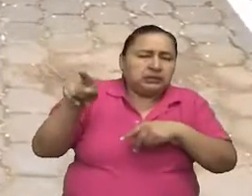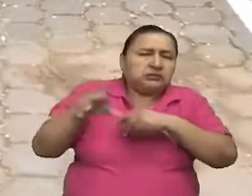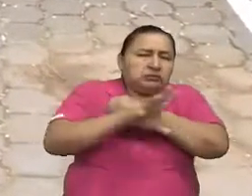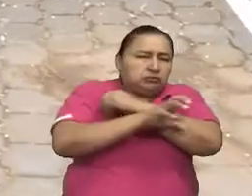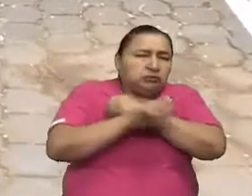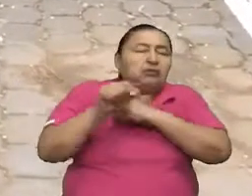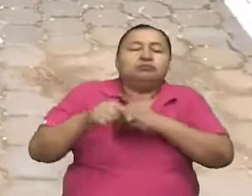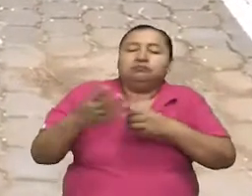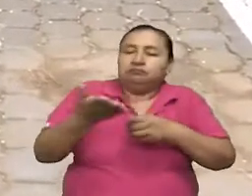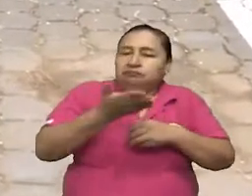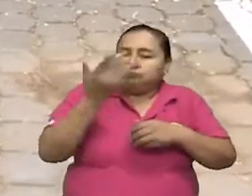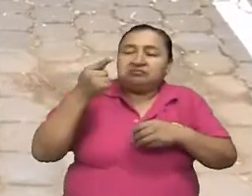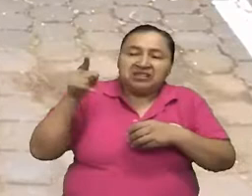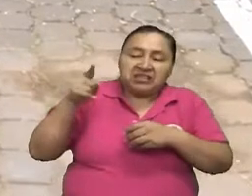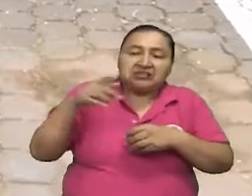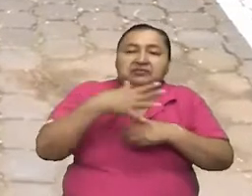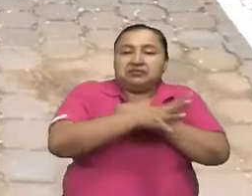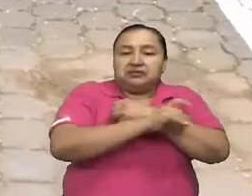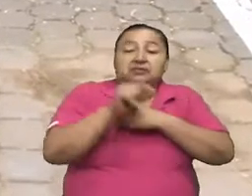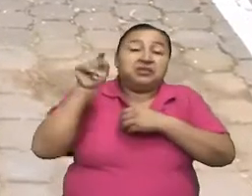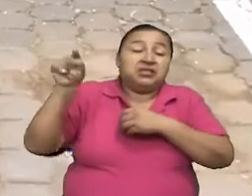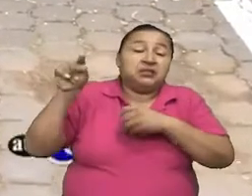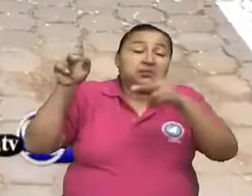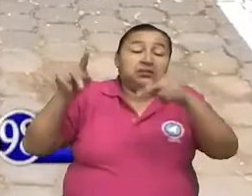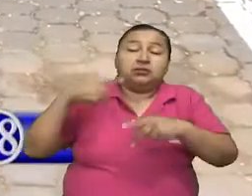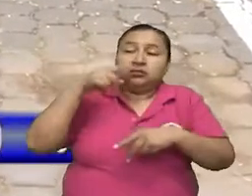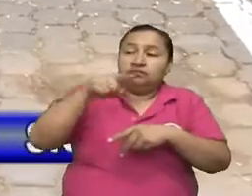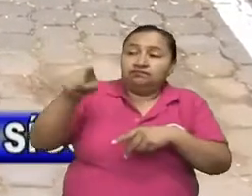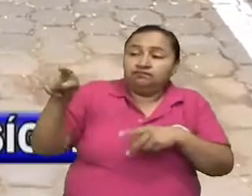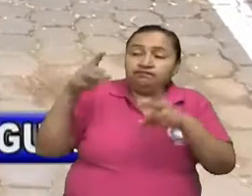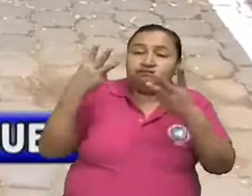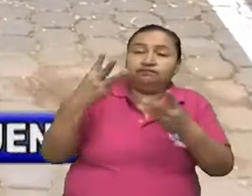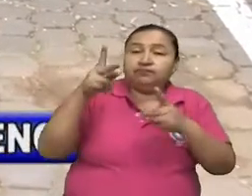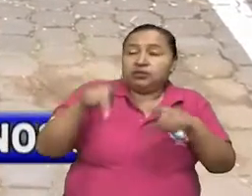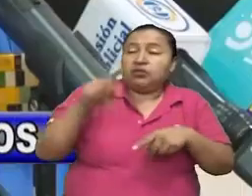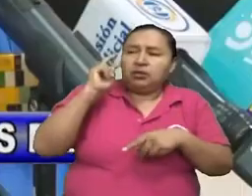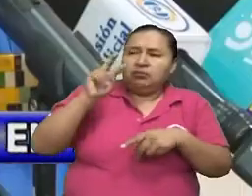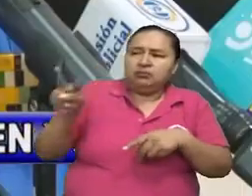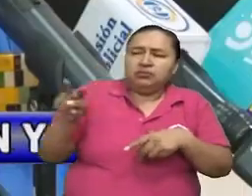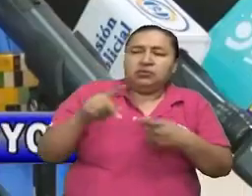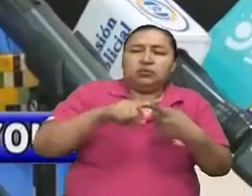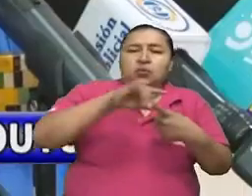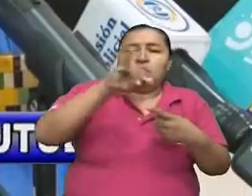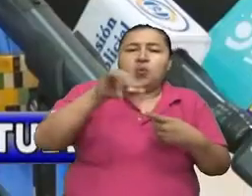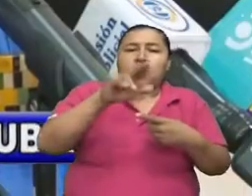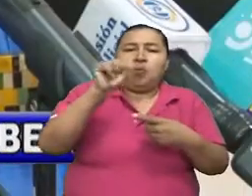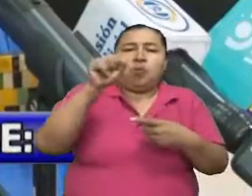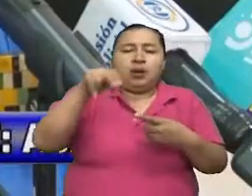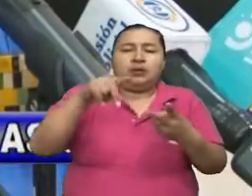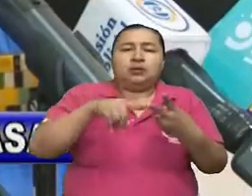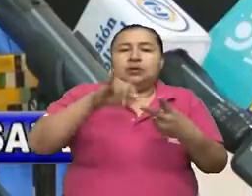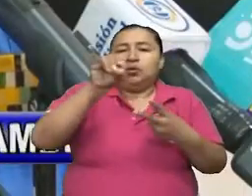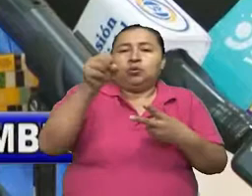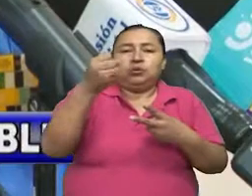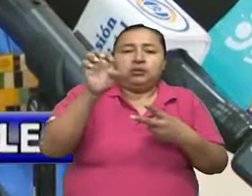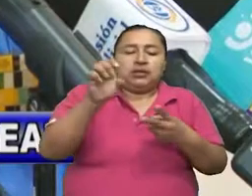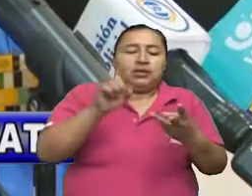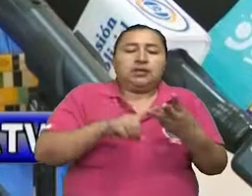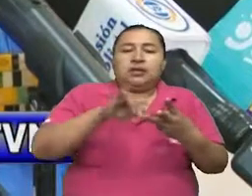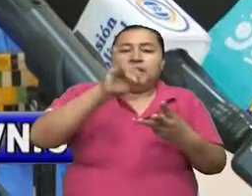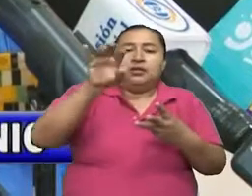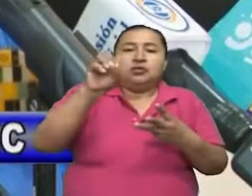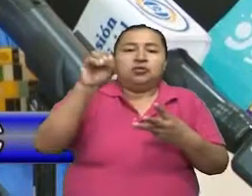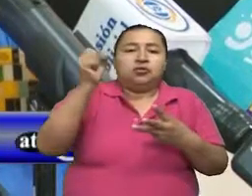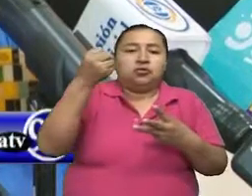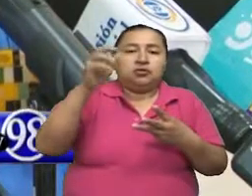con intimidación por parte de estos 3 delincuentes, Juan Rigoberto, José Manuel y Joser